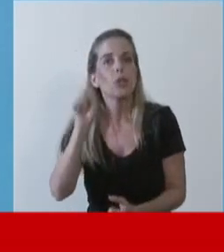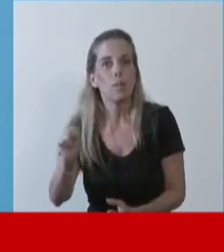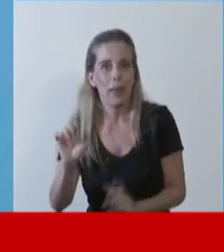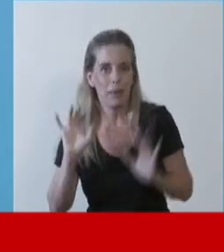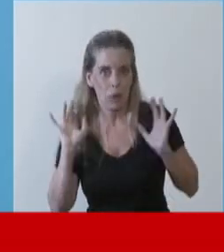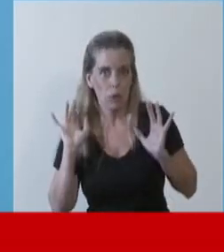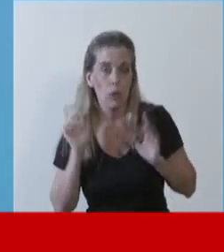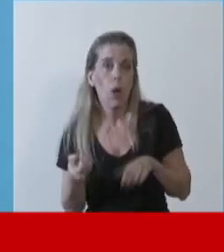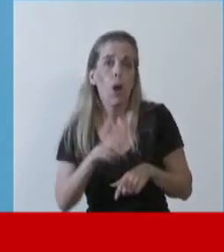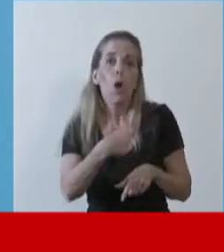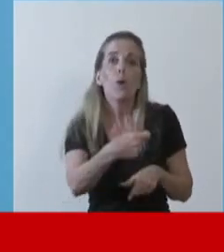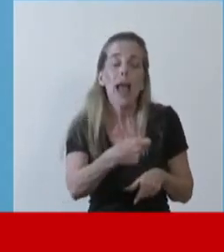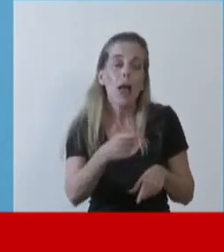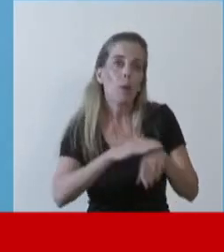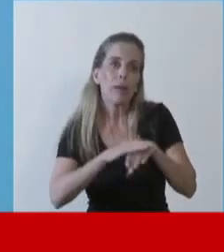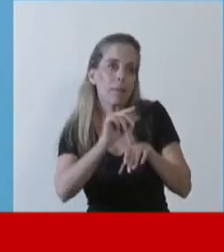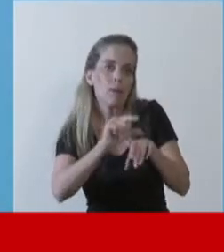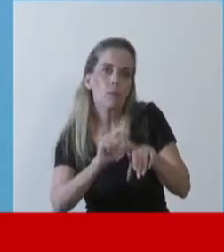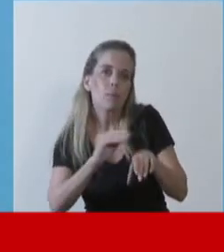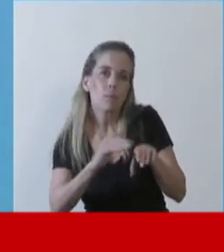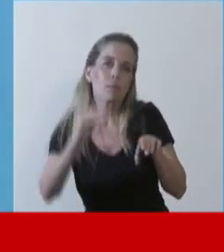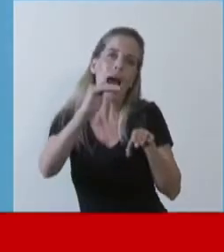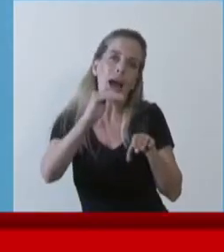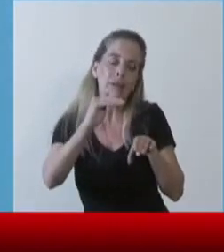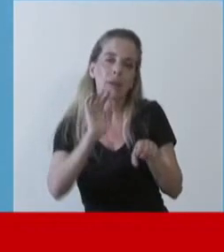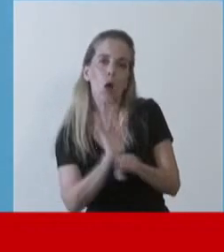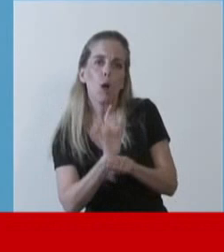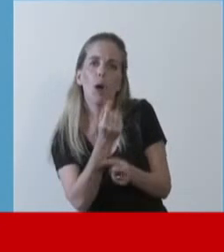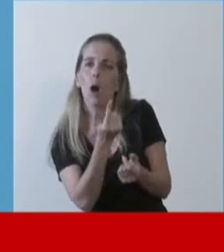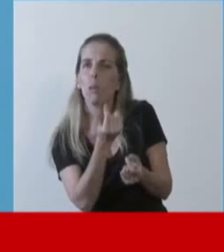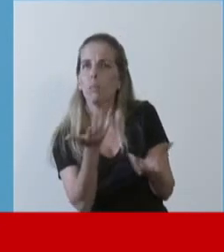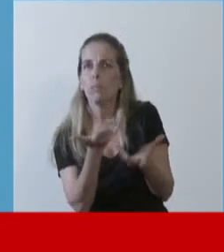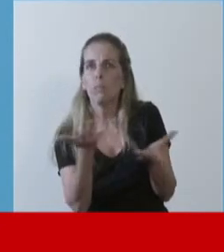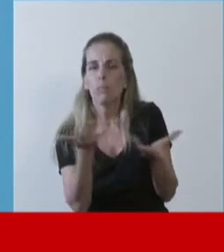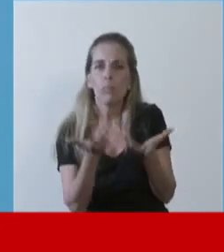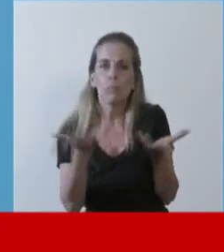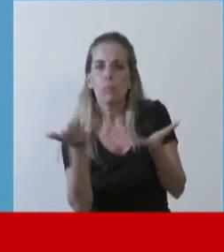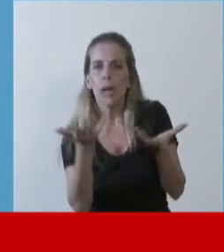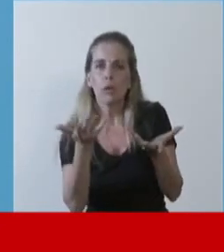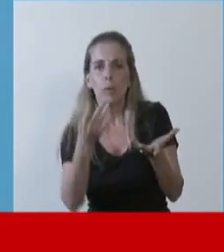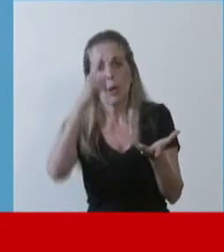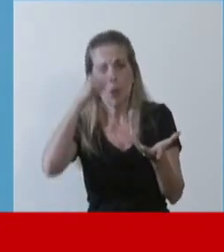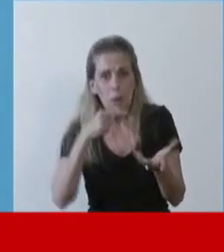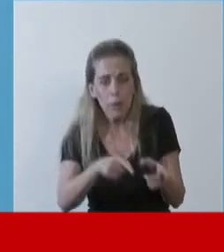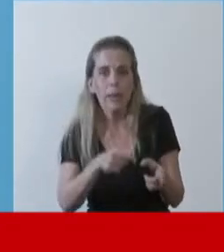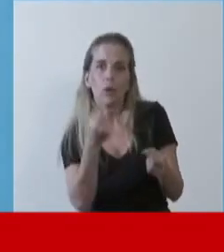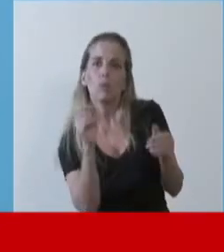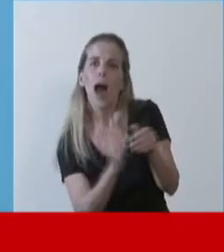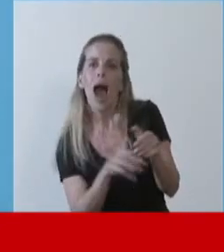Para quienes están por arriba de la mínima, esto implica un ahorro en el mes de